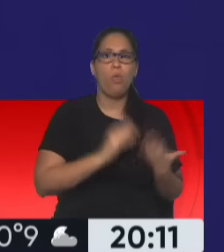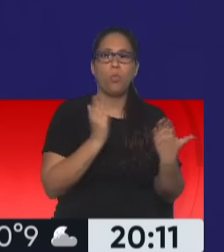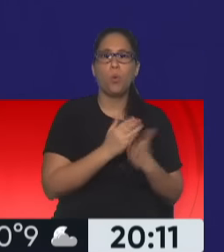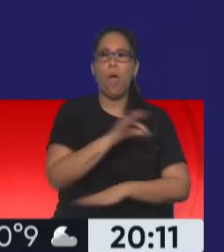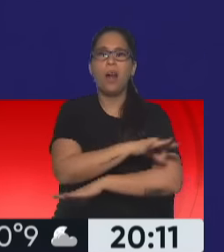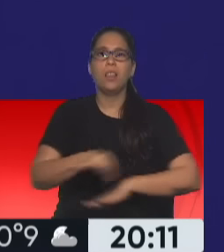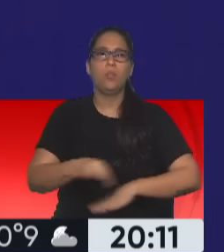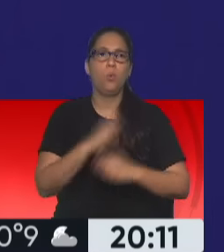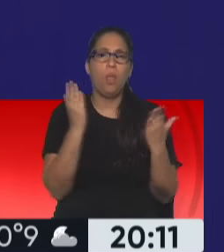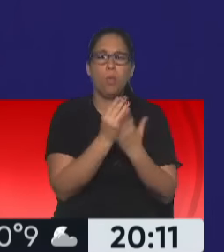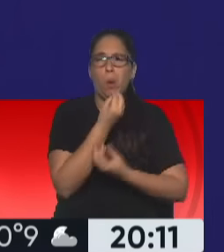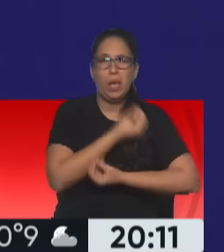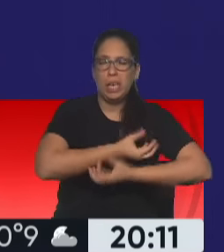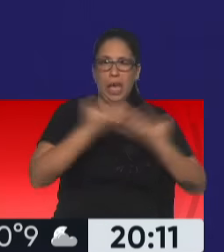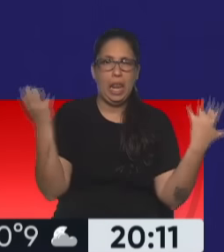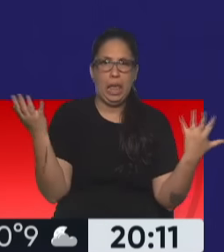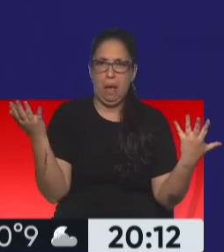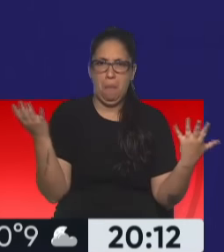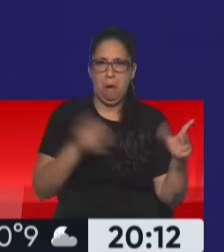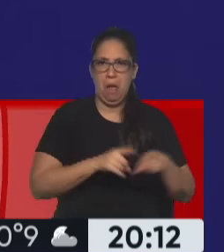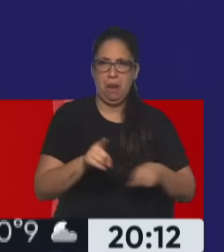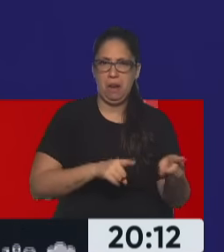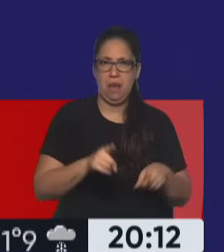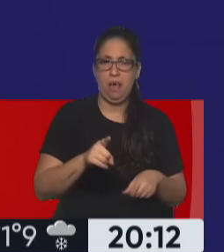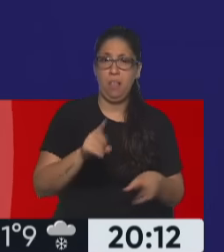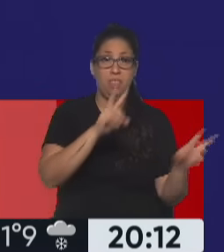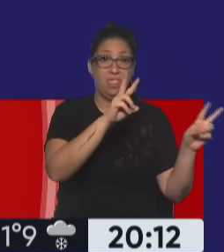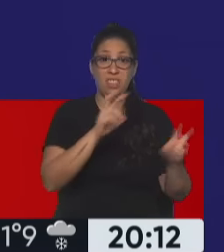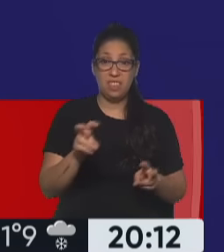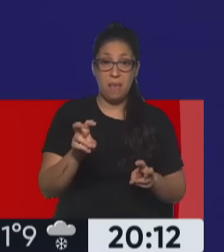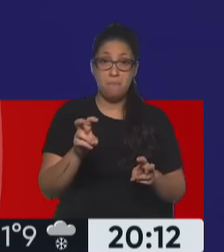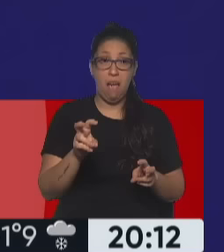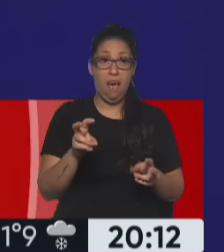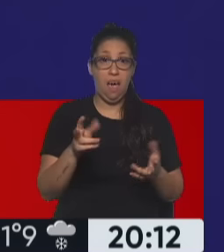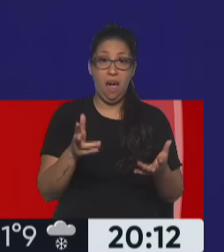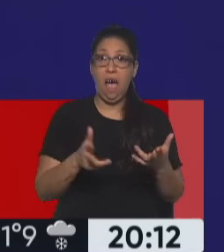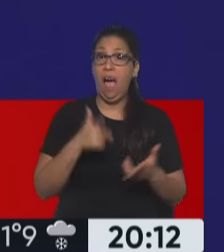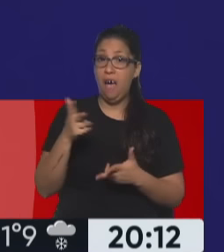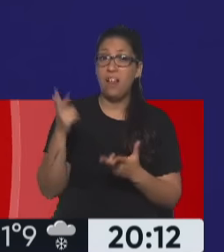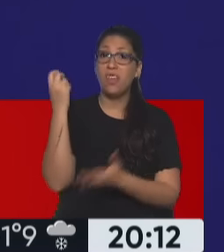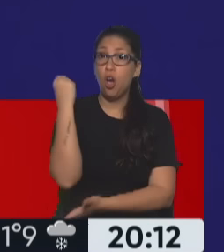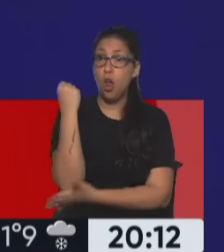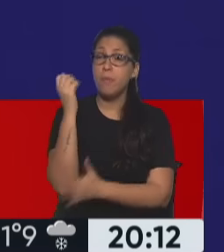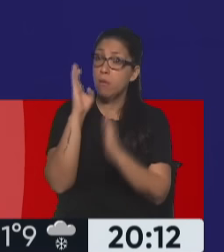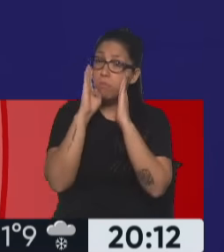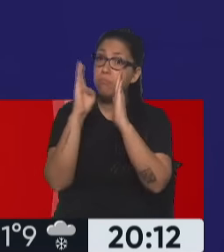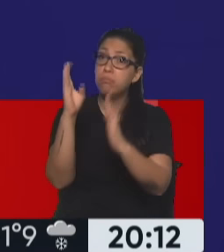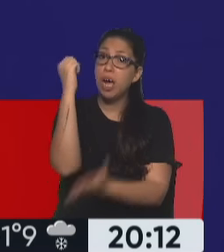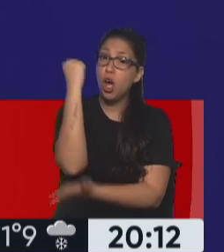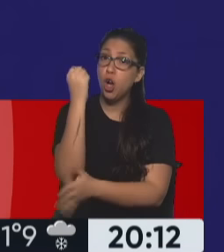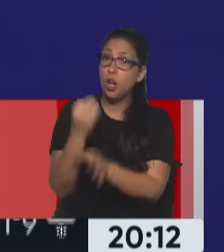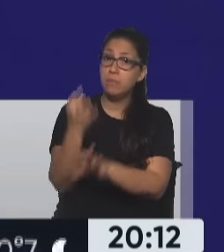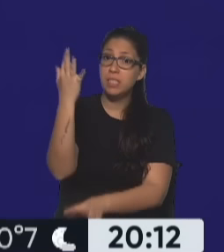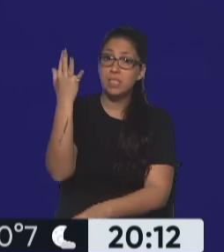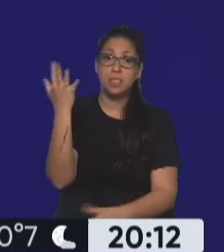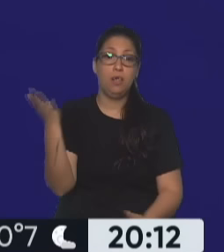fuera, digo, cuando viene un tema de esto lo escucho un economista. Digo, el economista debería saber qué es el